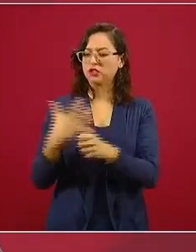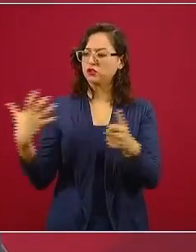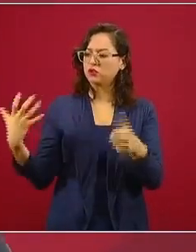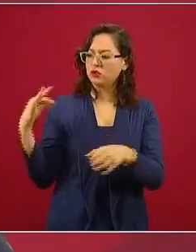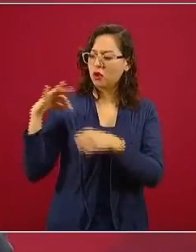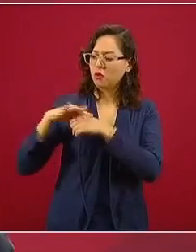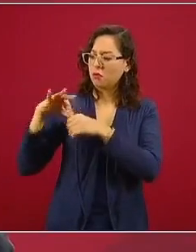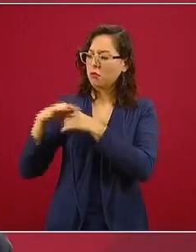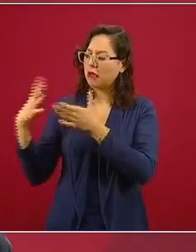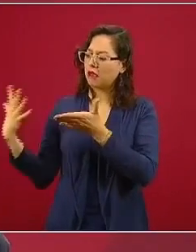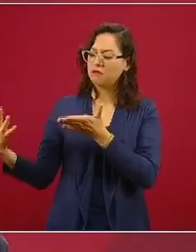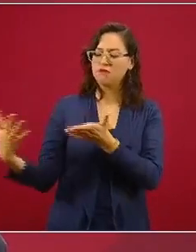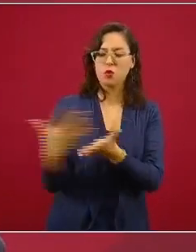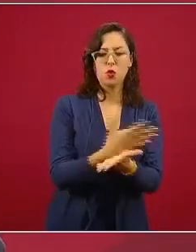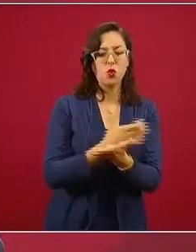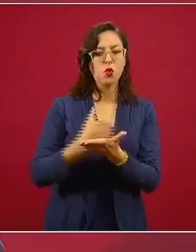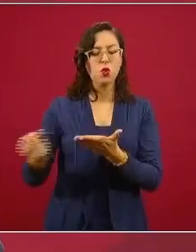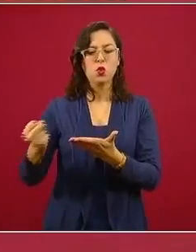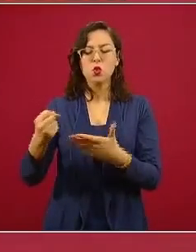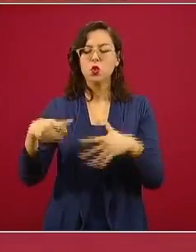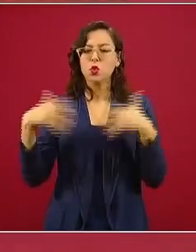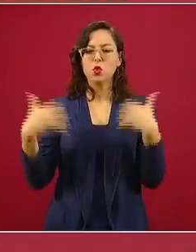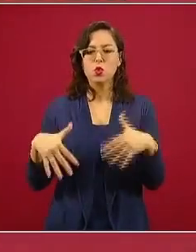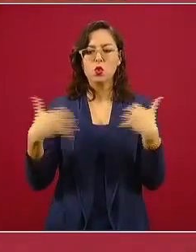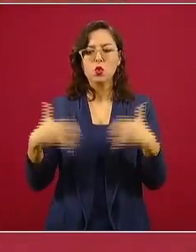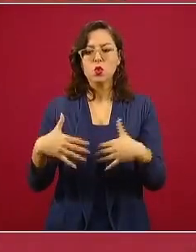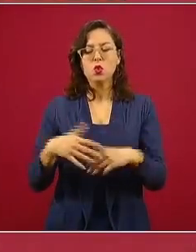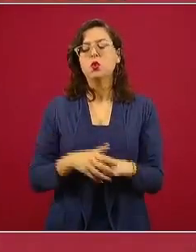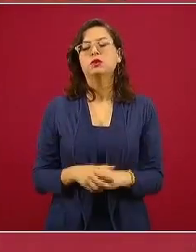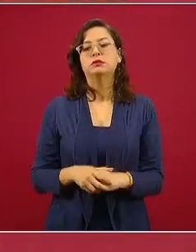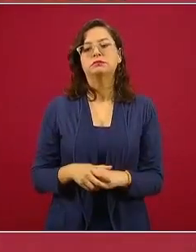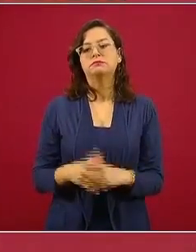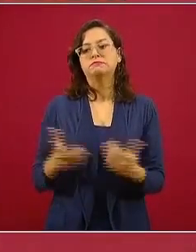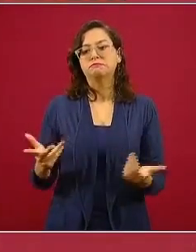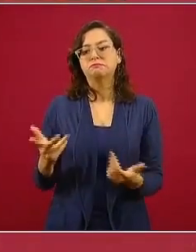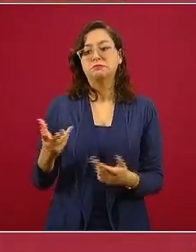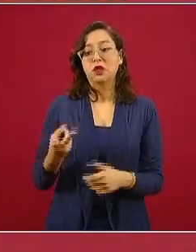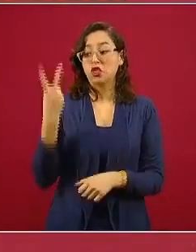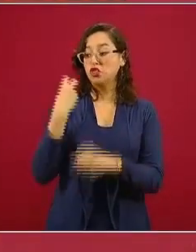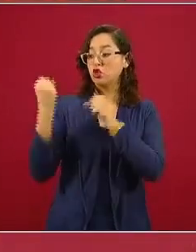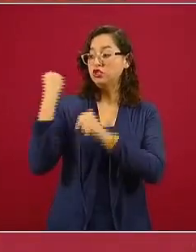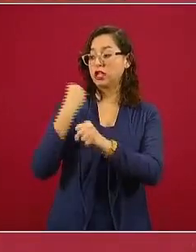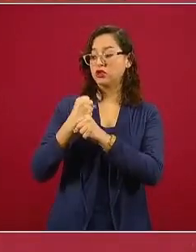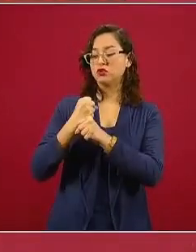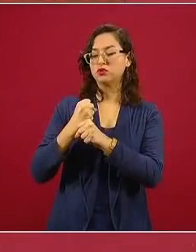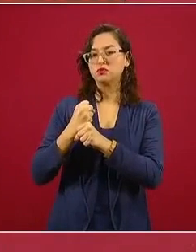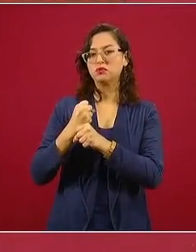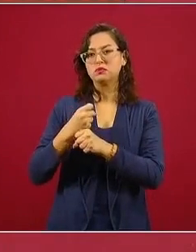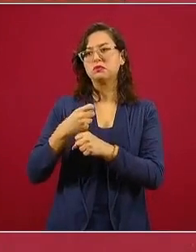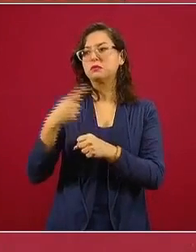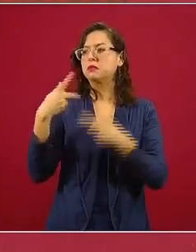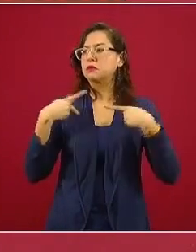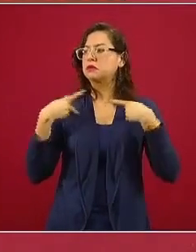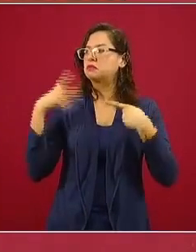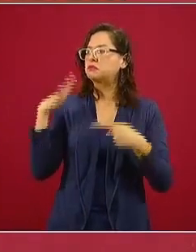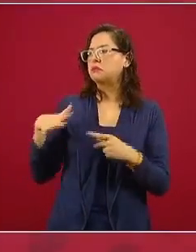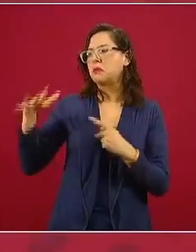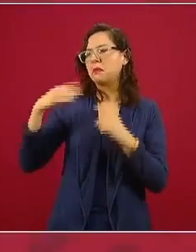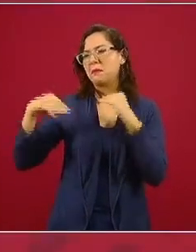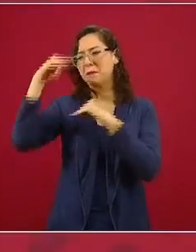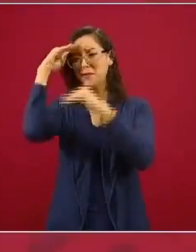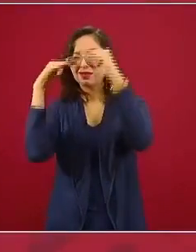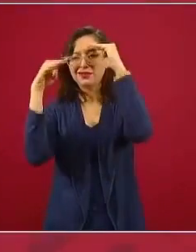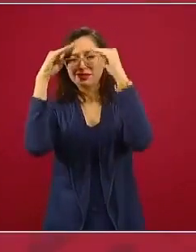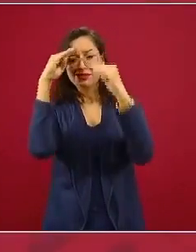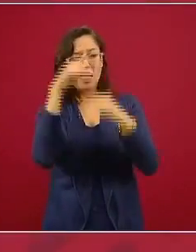señor presidente de la República, se pensaba que este tratado era casi imposible, que era